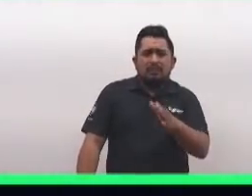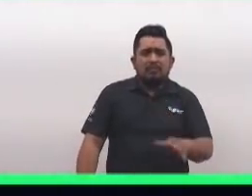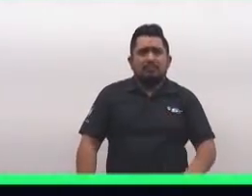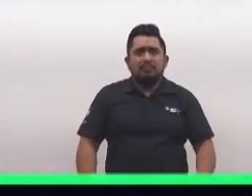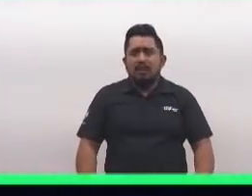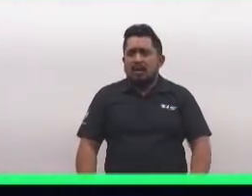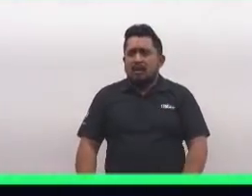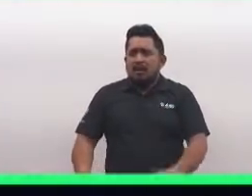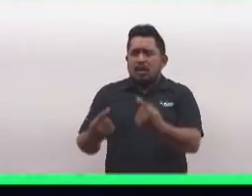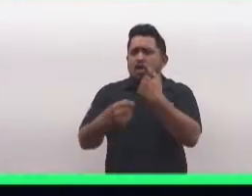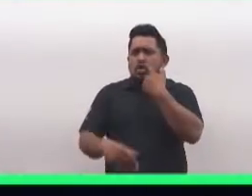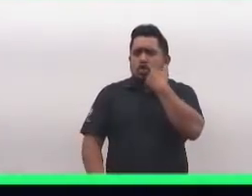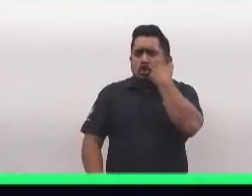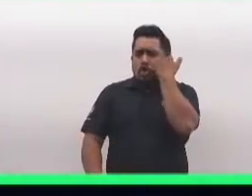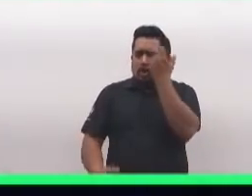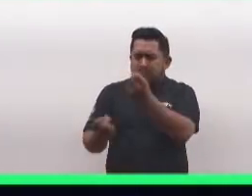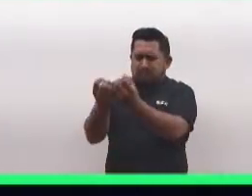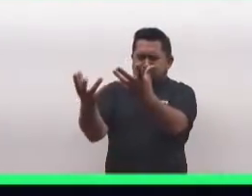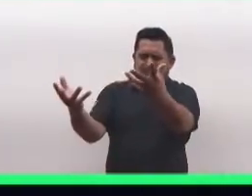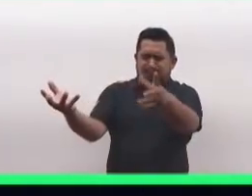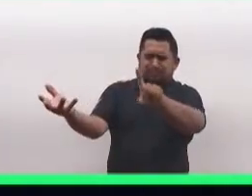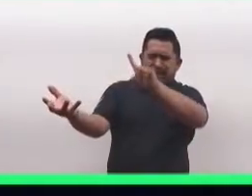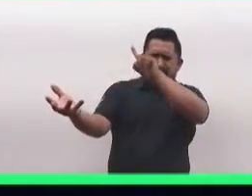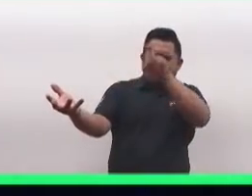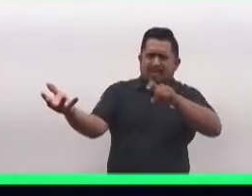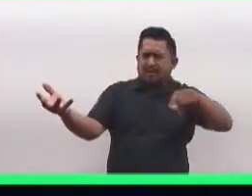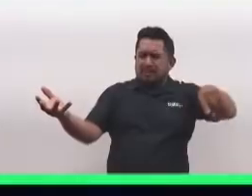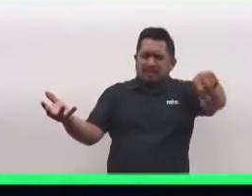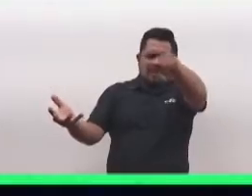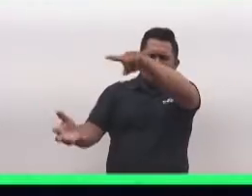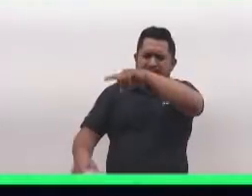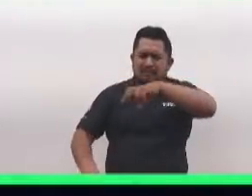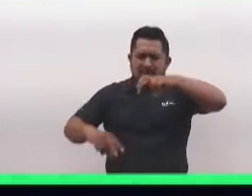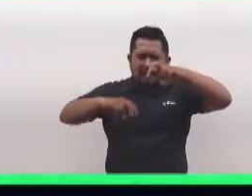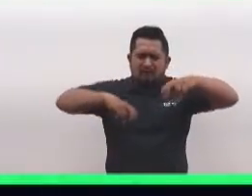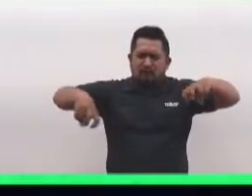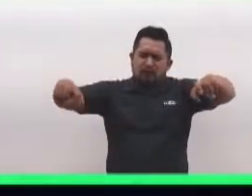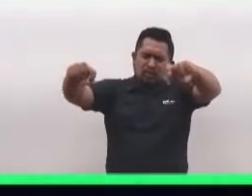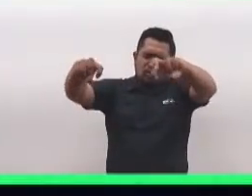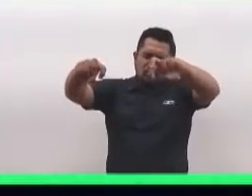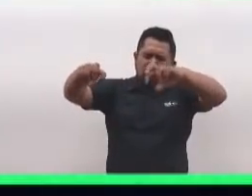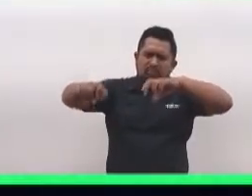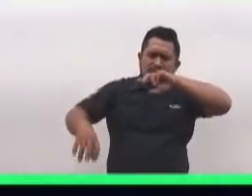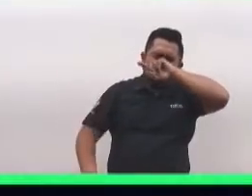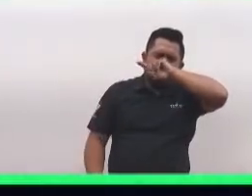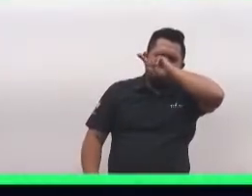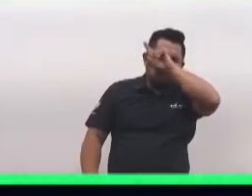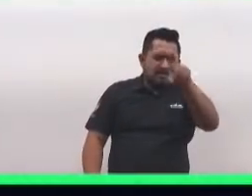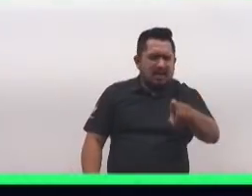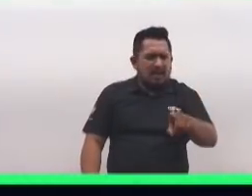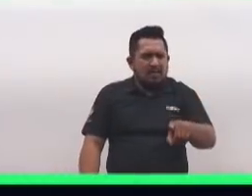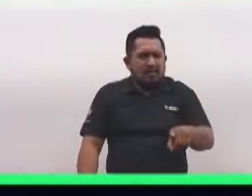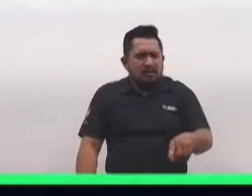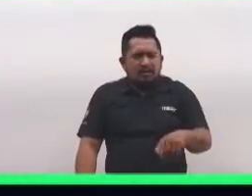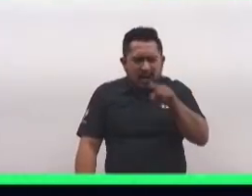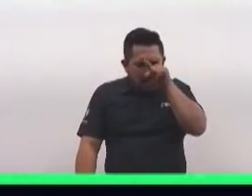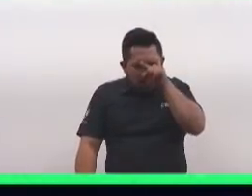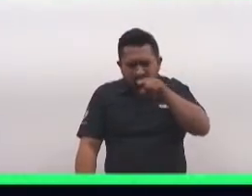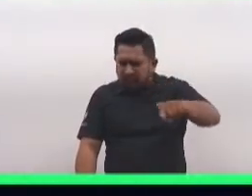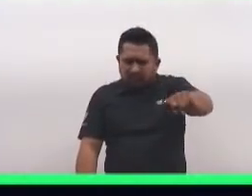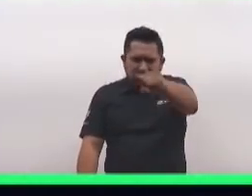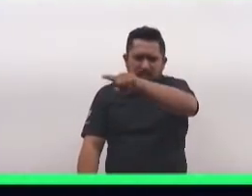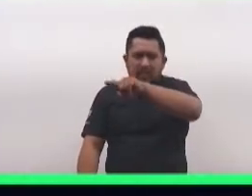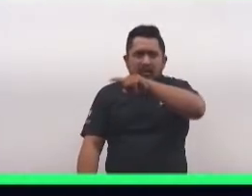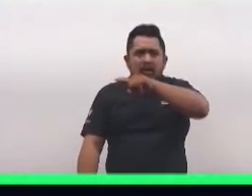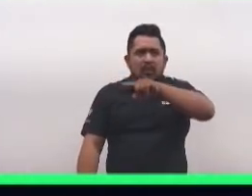de jóvenes que cuantos de los que estaban sentados ahí los habían criado